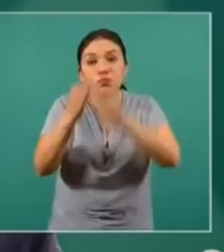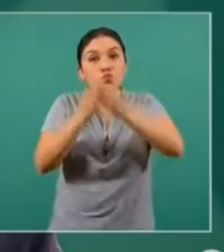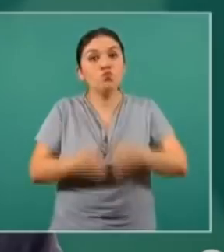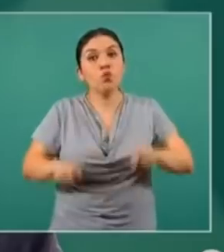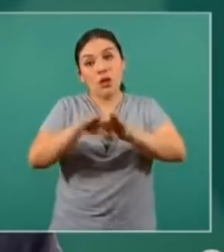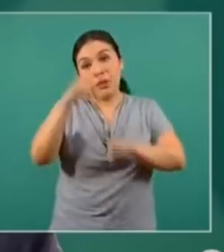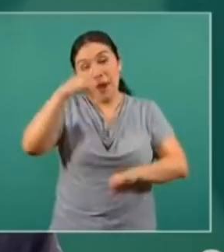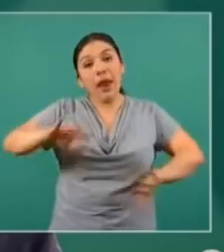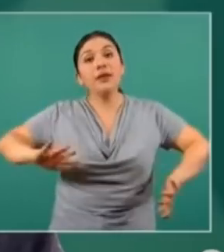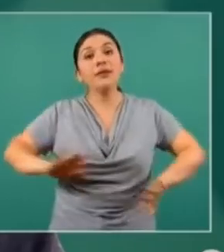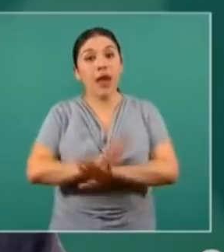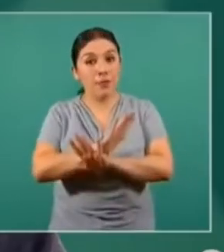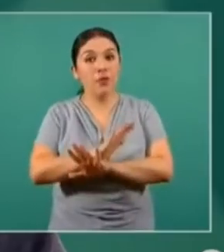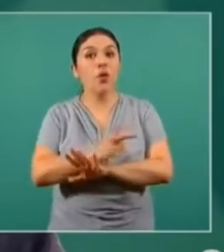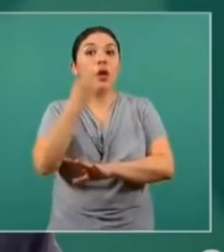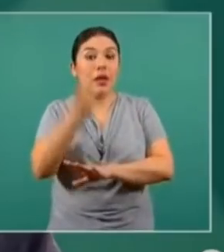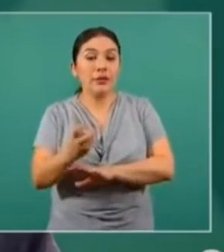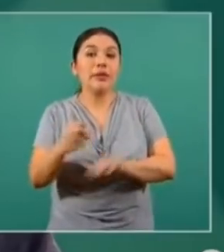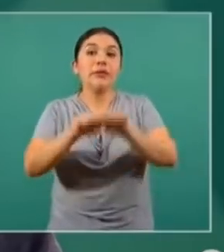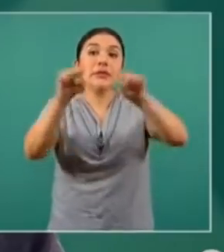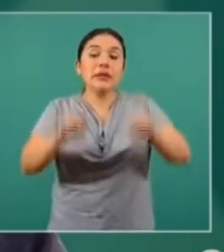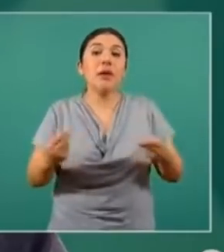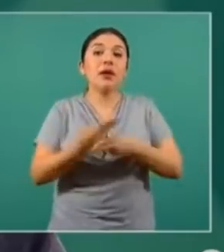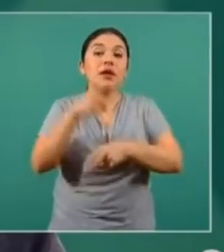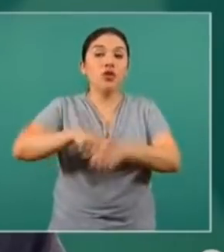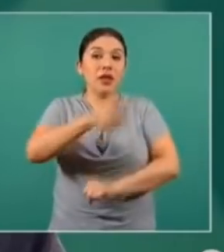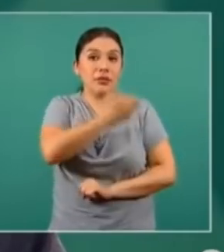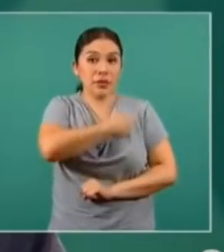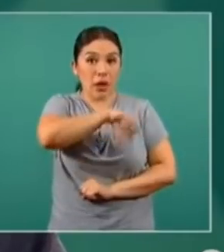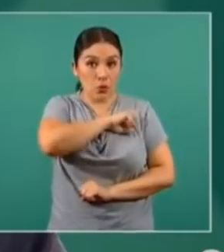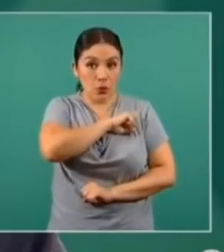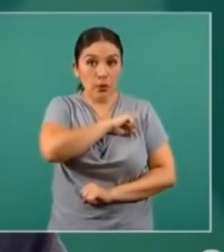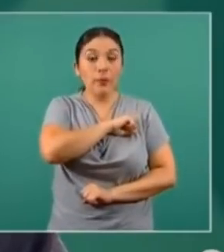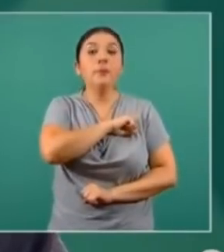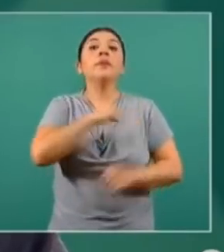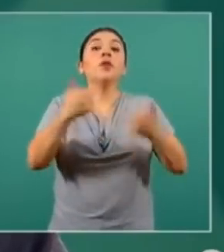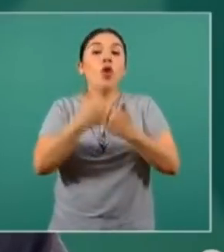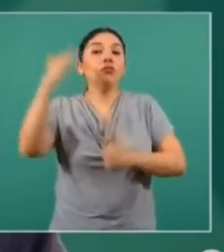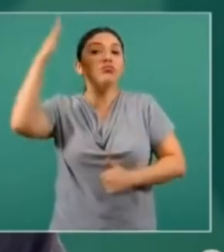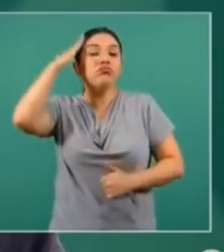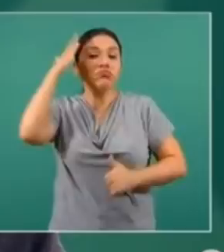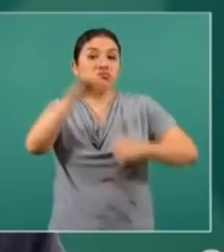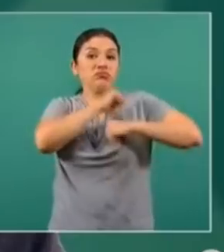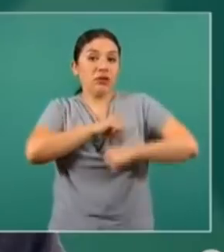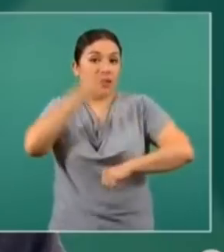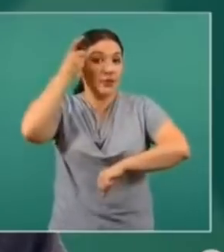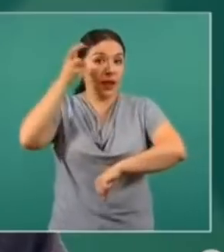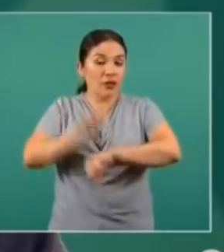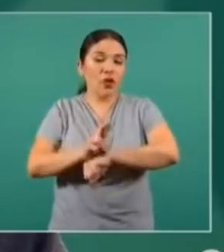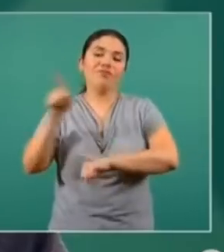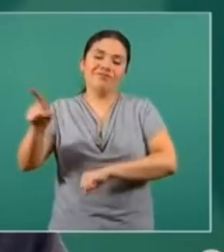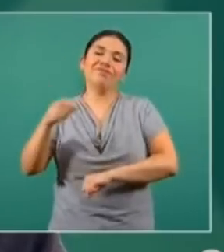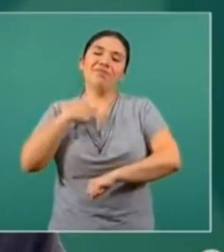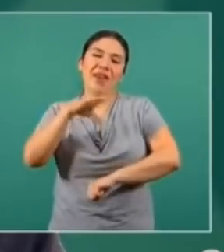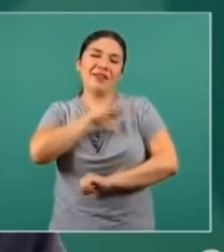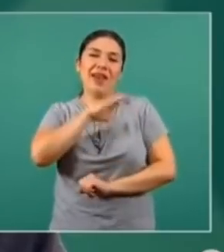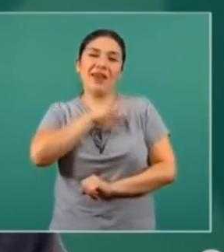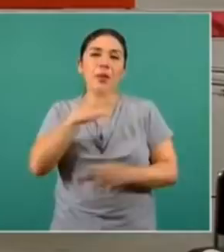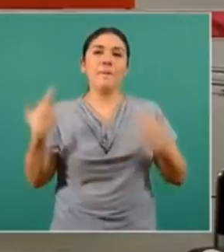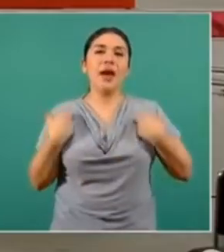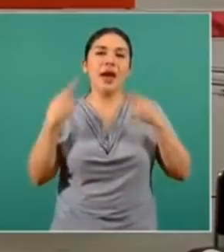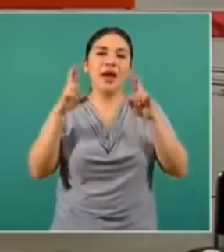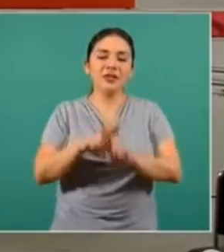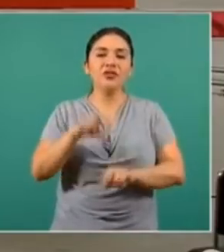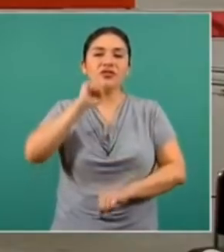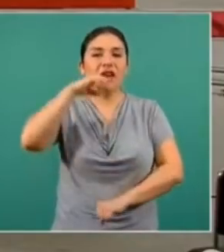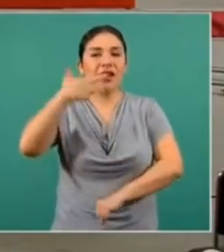de transformación del Sistema Nacional de Salud, dirigidos y encabezados por nuestro querido